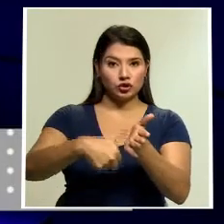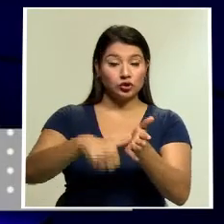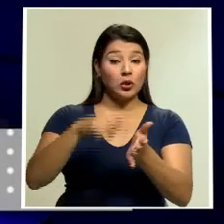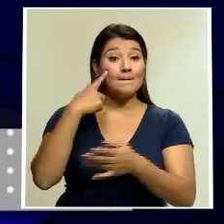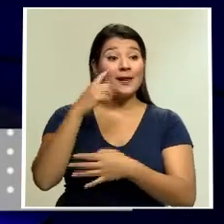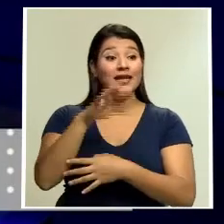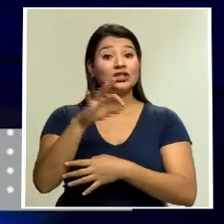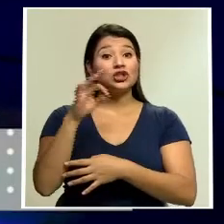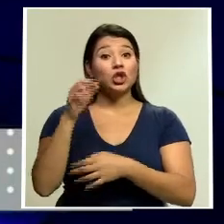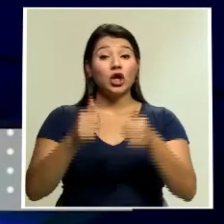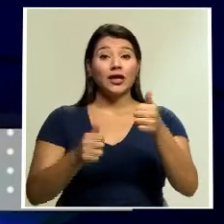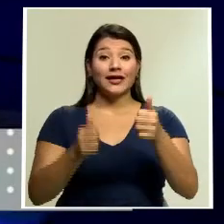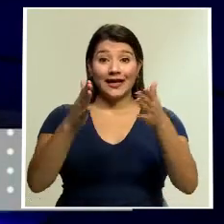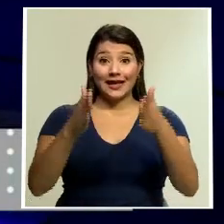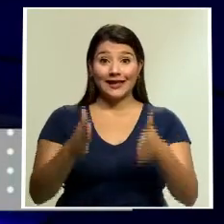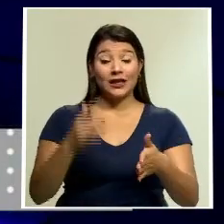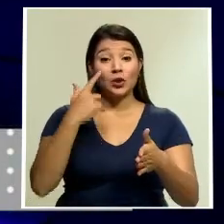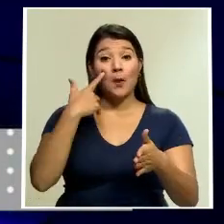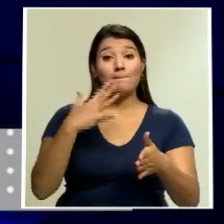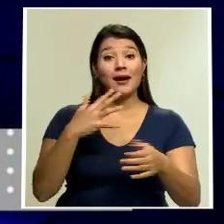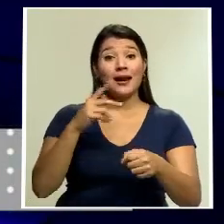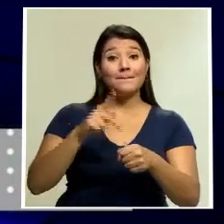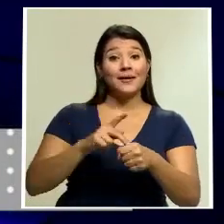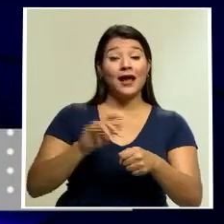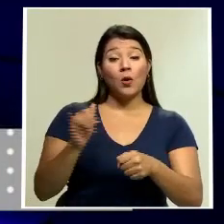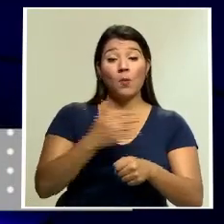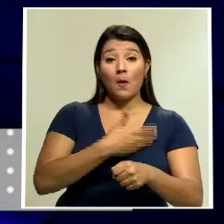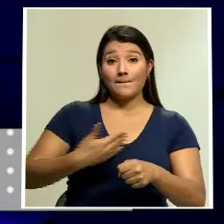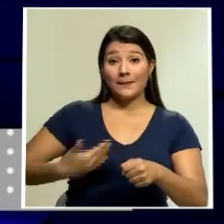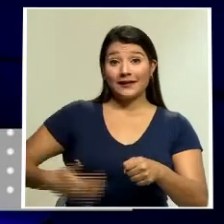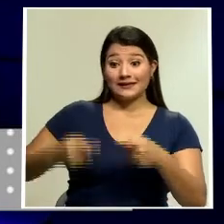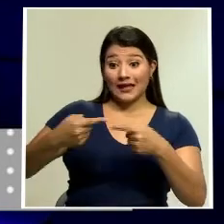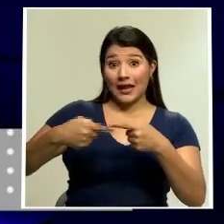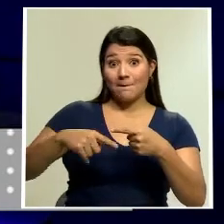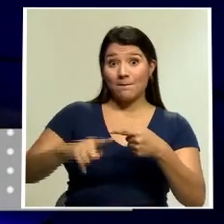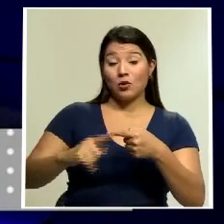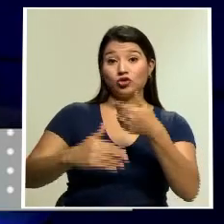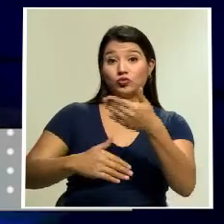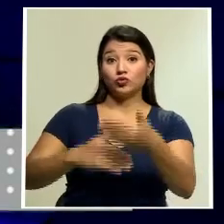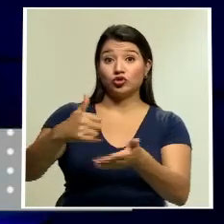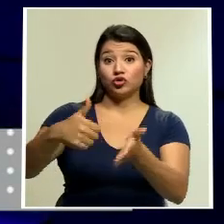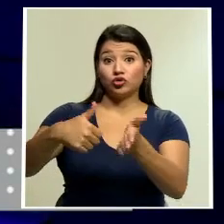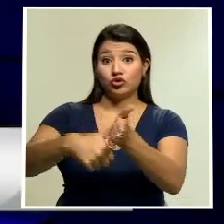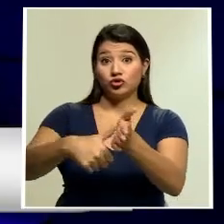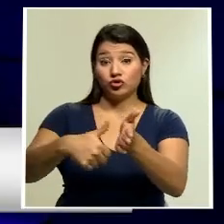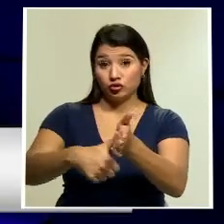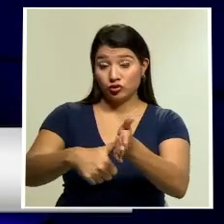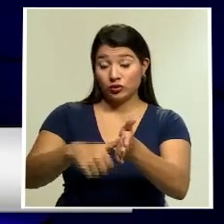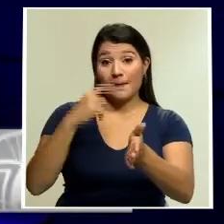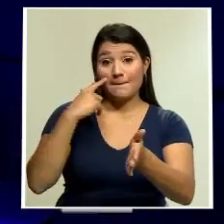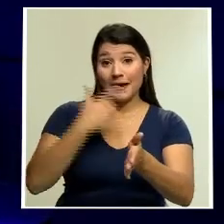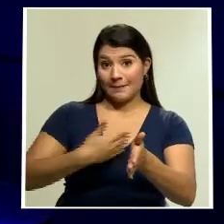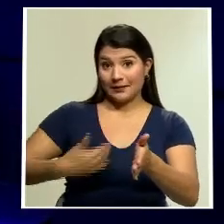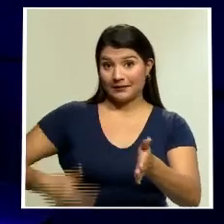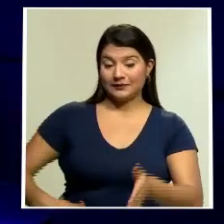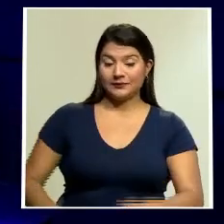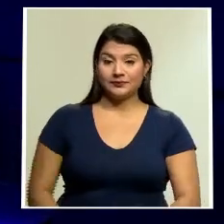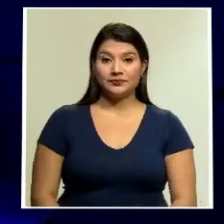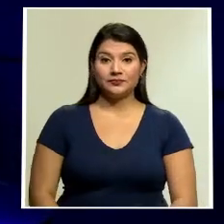su candidato o candidata presidencial en la contienda por la presidencia de la República el próximo